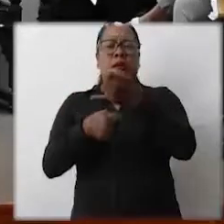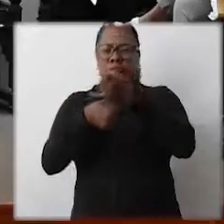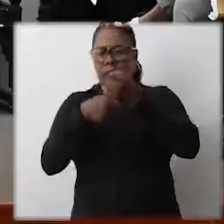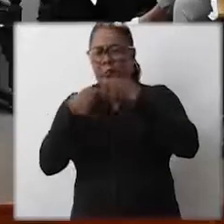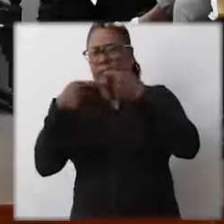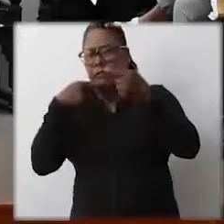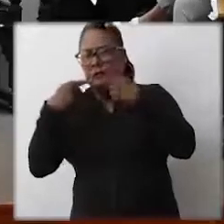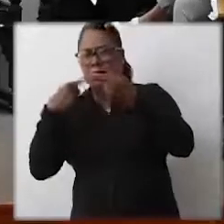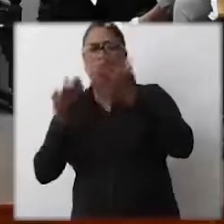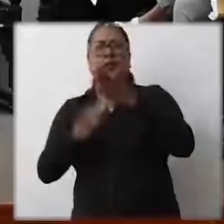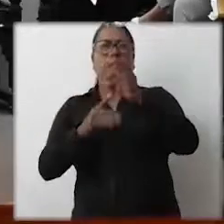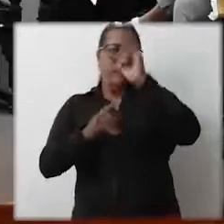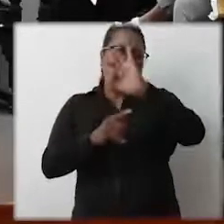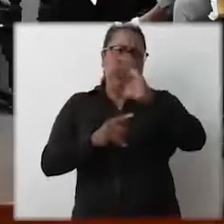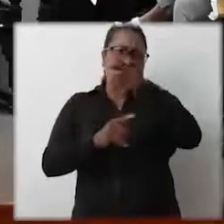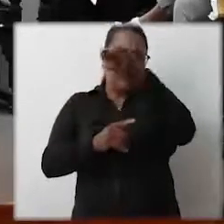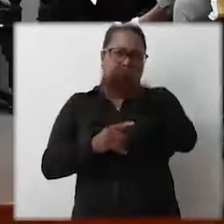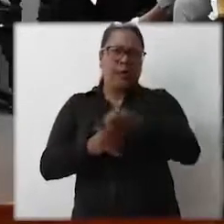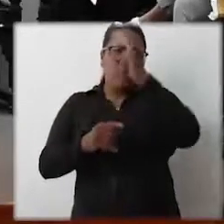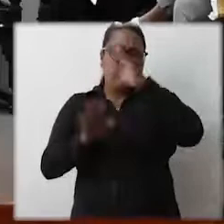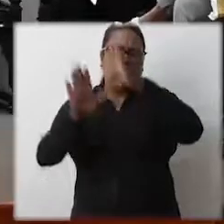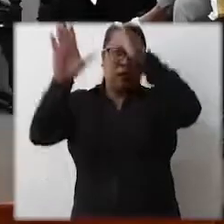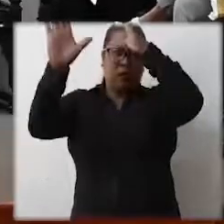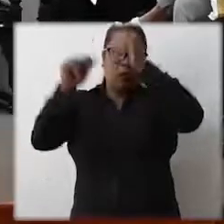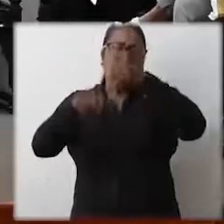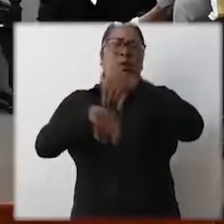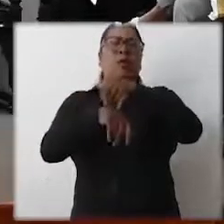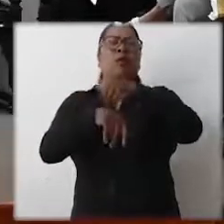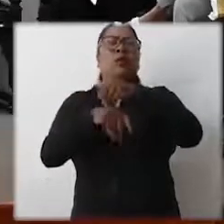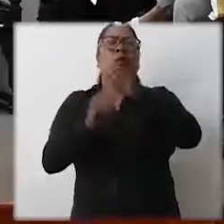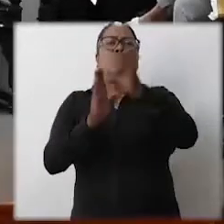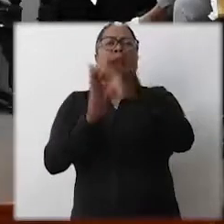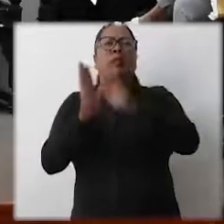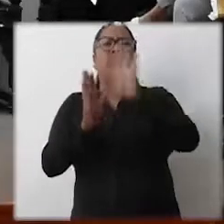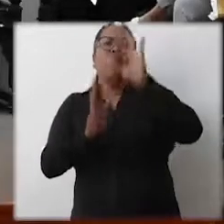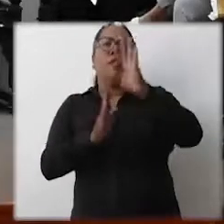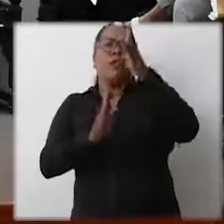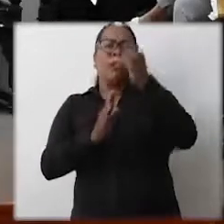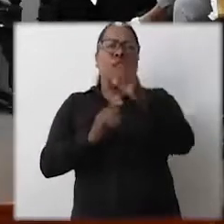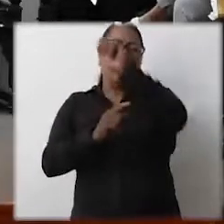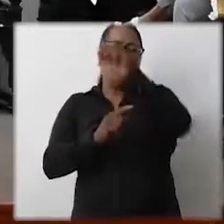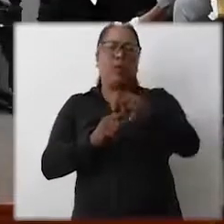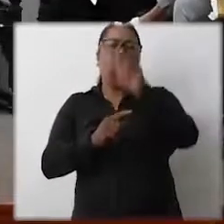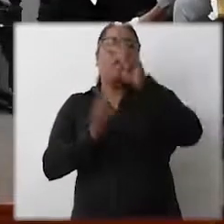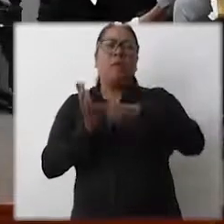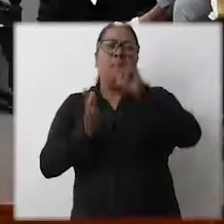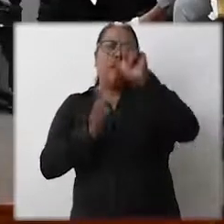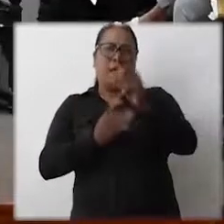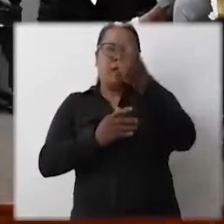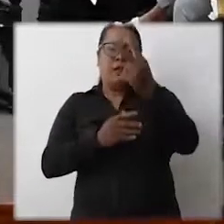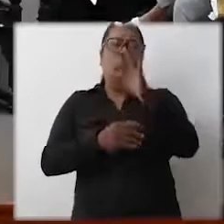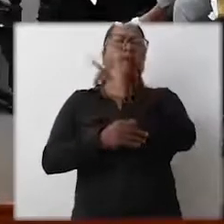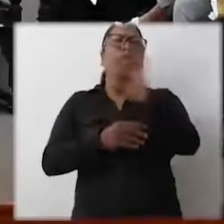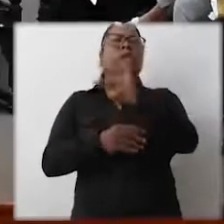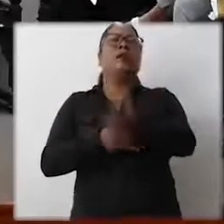ayuntamiento, Deyanira Altamirano Gómez, por medio del que propone se apruebe suscribir un convenio de